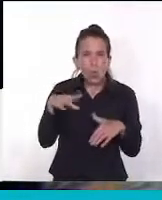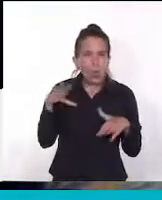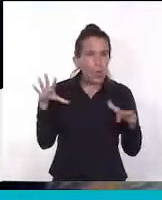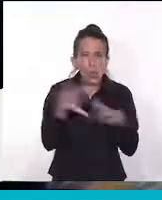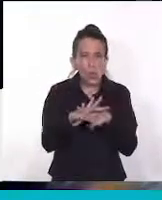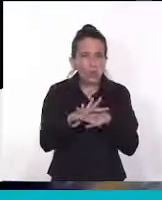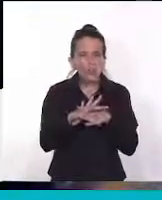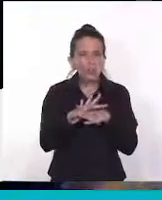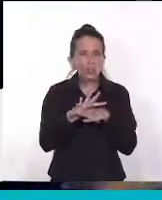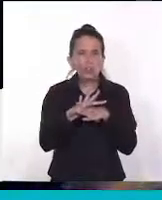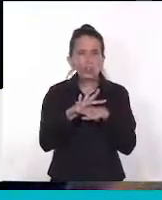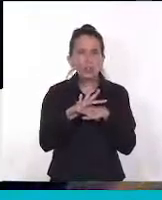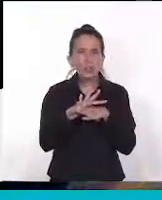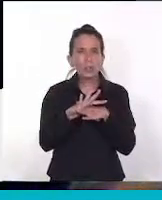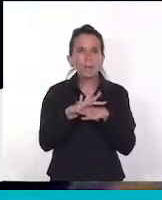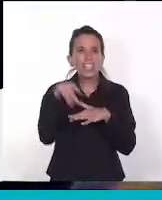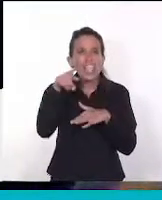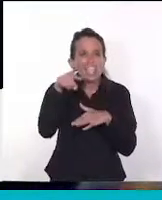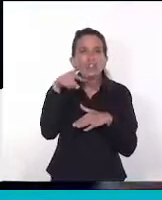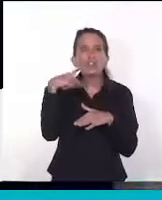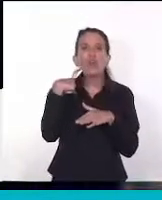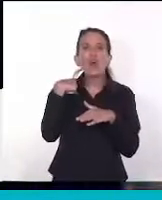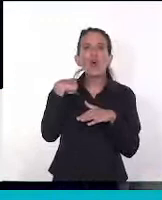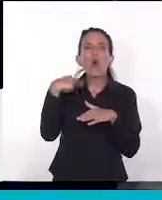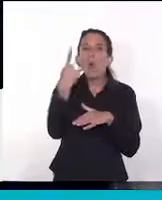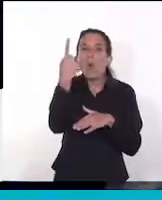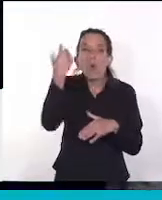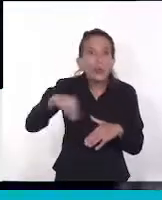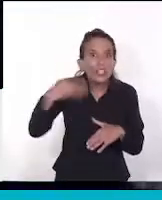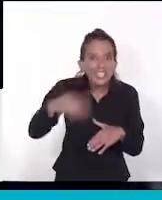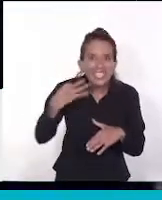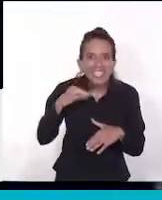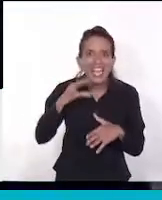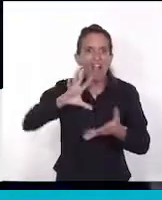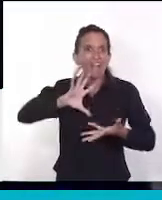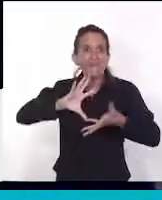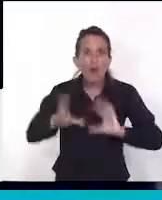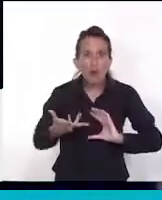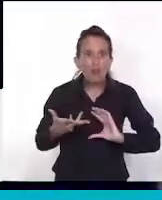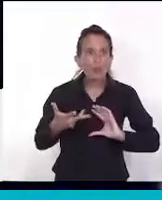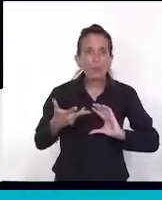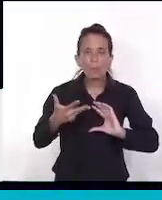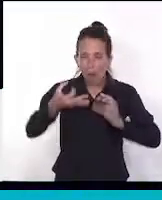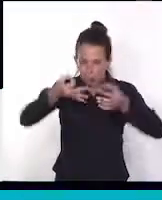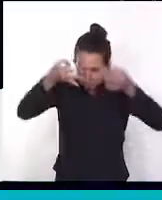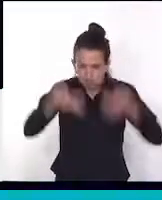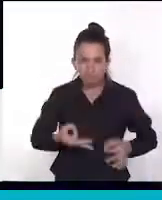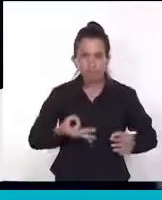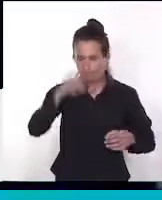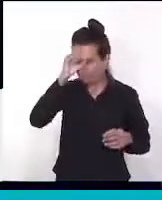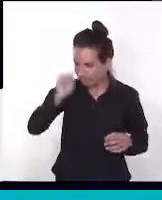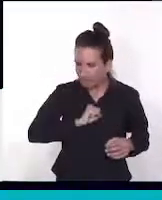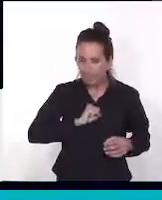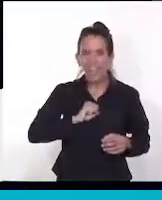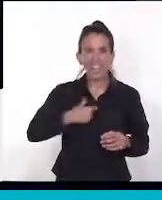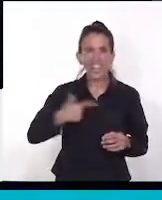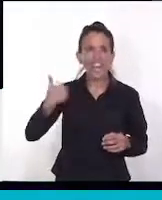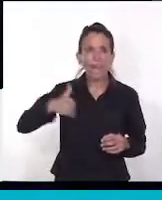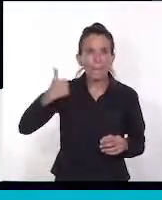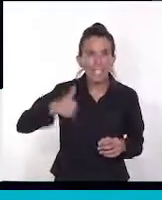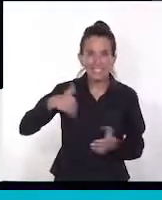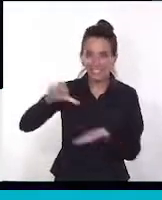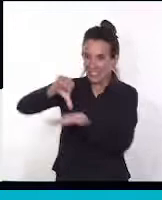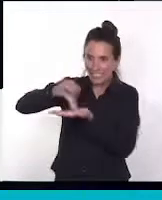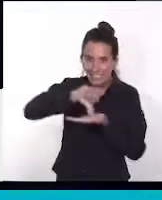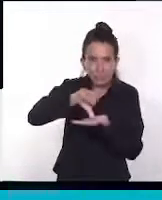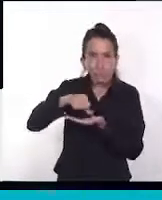la expropiación de esas empresas. La única garantía que realmente hay en este país la dan los